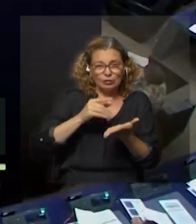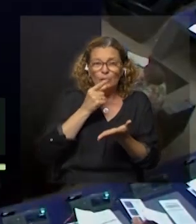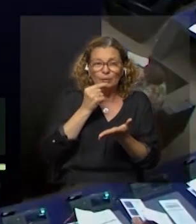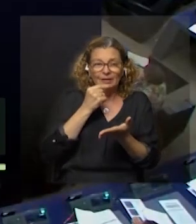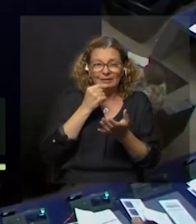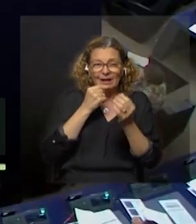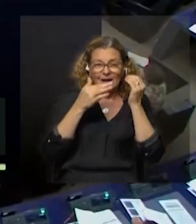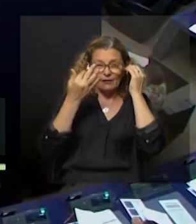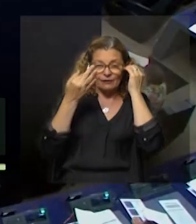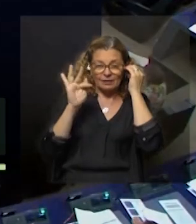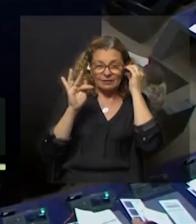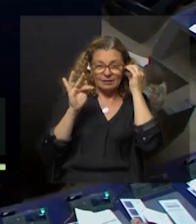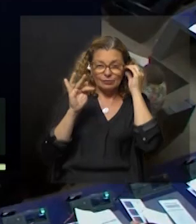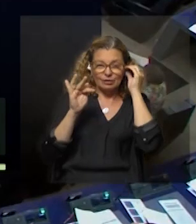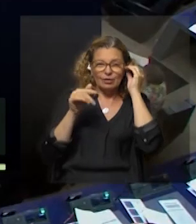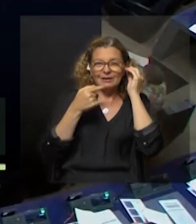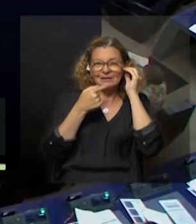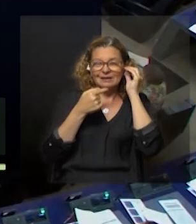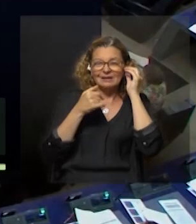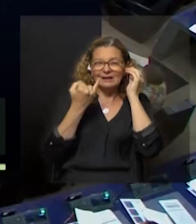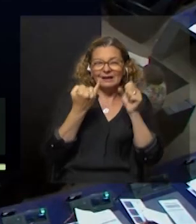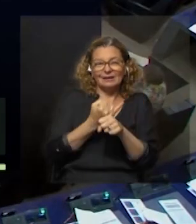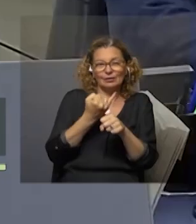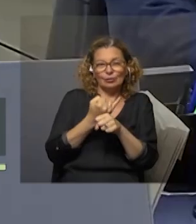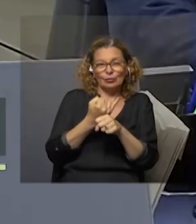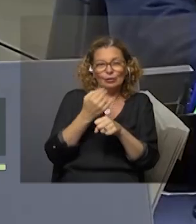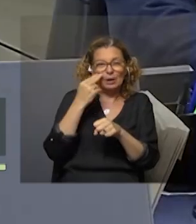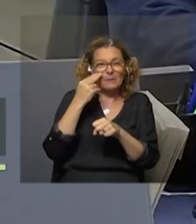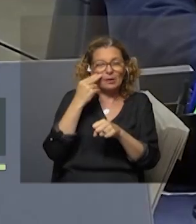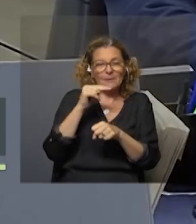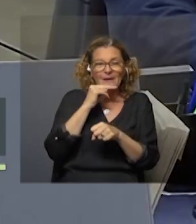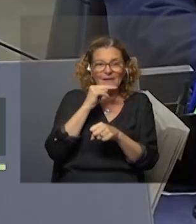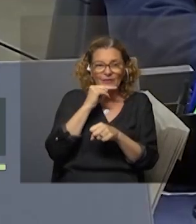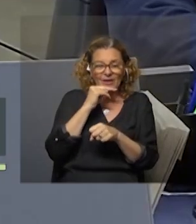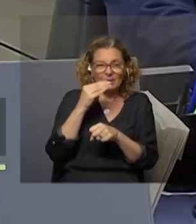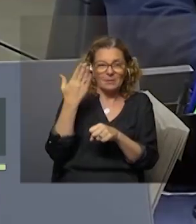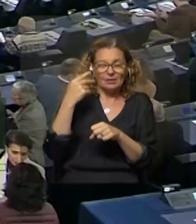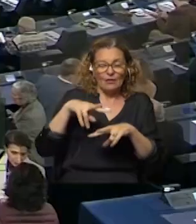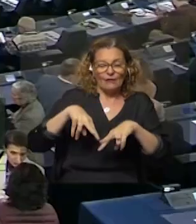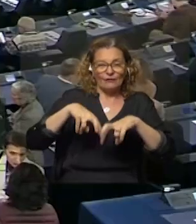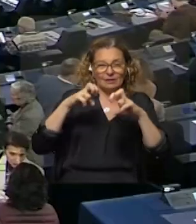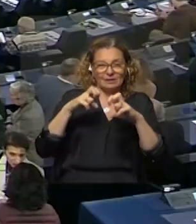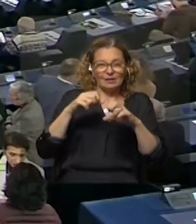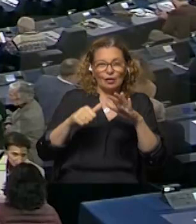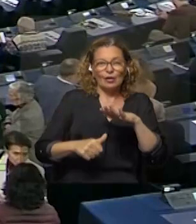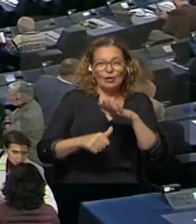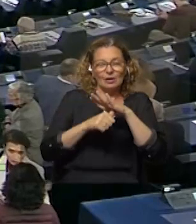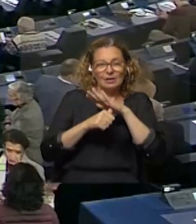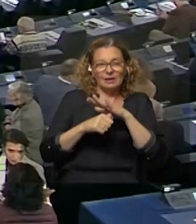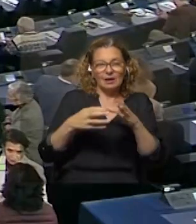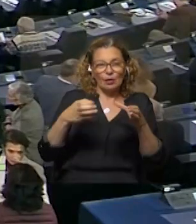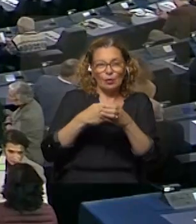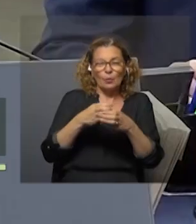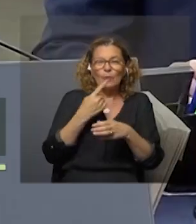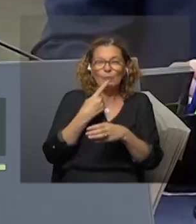en la sede francesa de la eurocámara la institución salpicada desde el pasado viernes por la investigación los líderes de los principales grupos